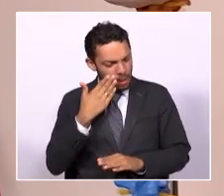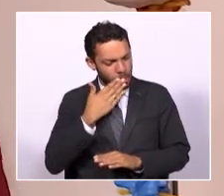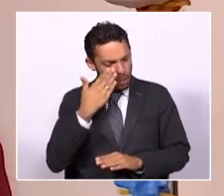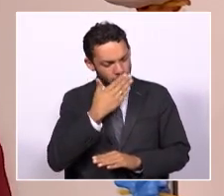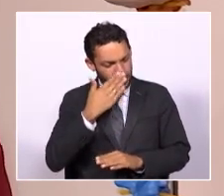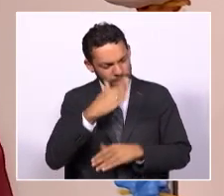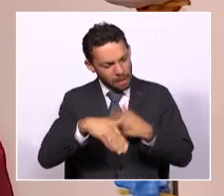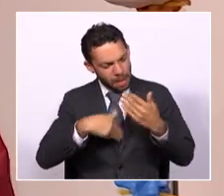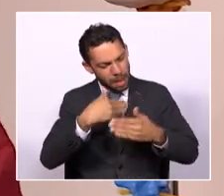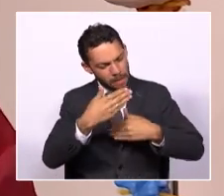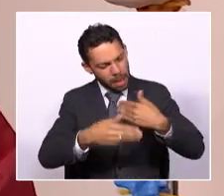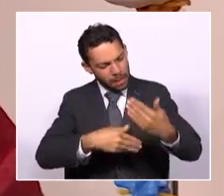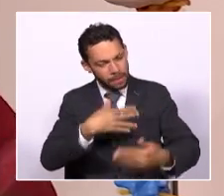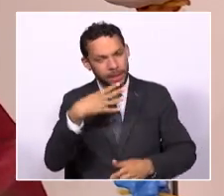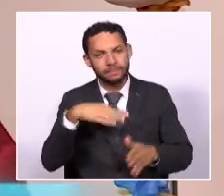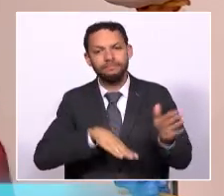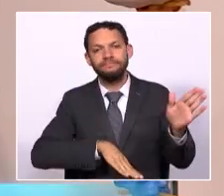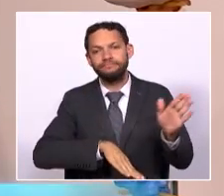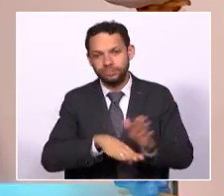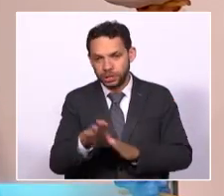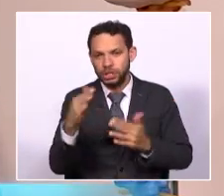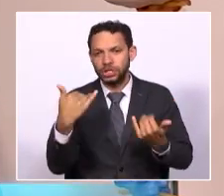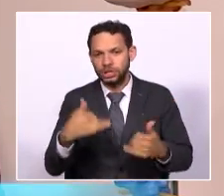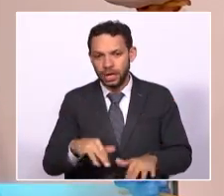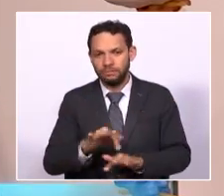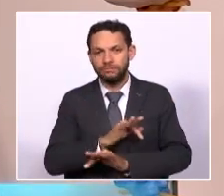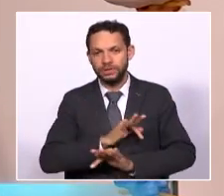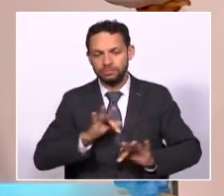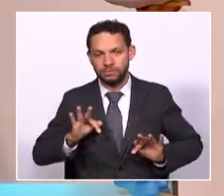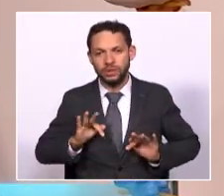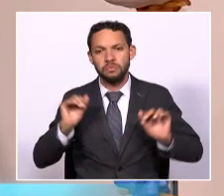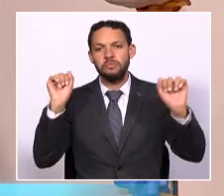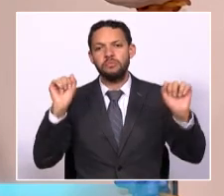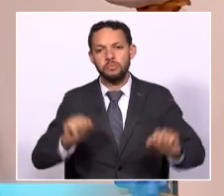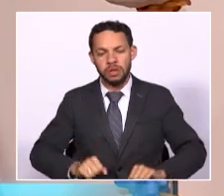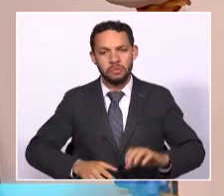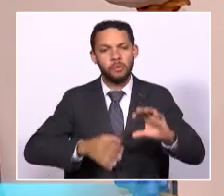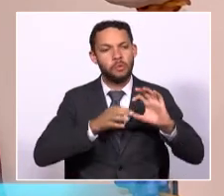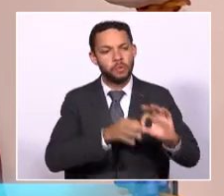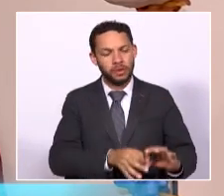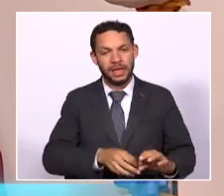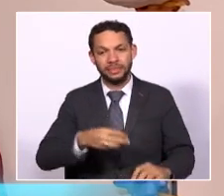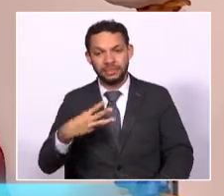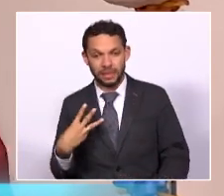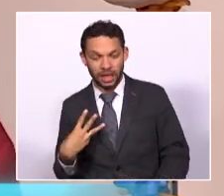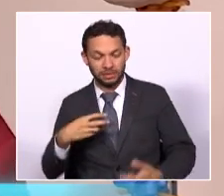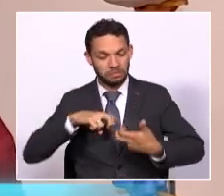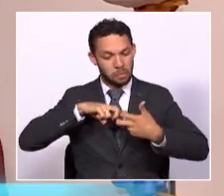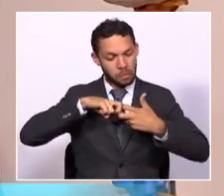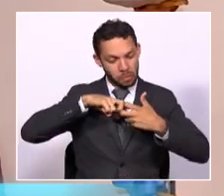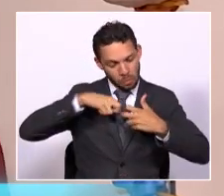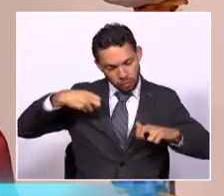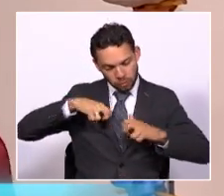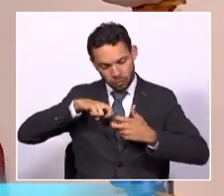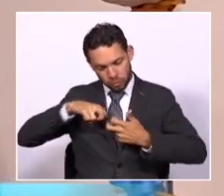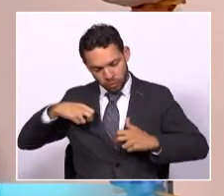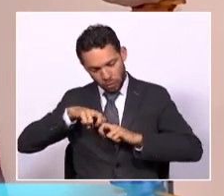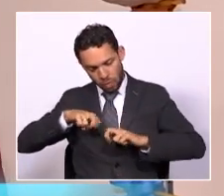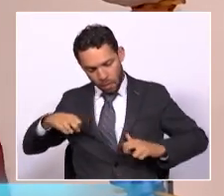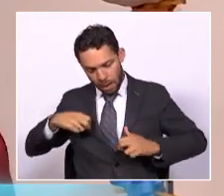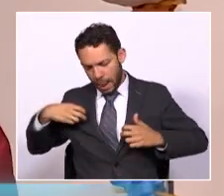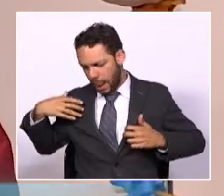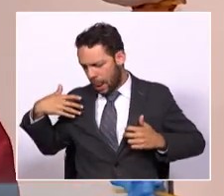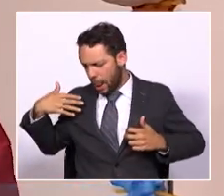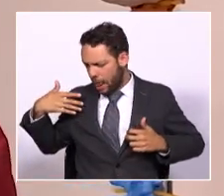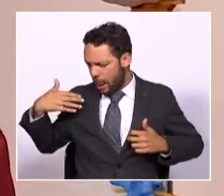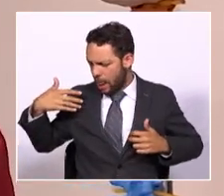tiempo desarrolló y complementó a través de todas las articulaciones, específicamente las 3 articulaciones principales, y de allí para acá empieza a darle